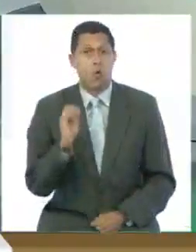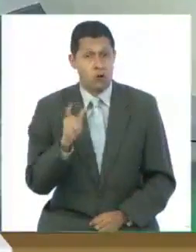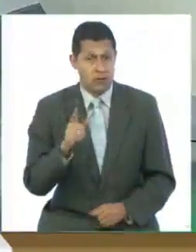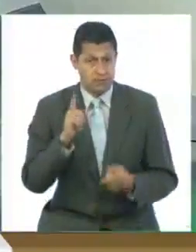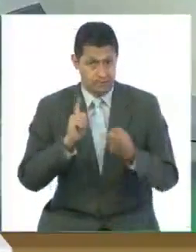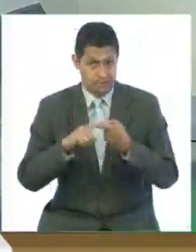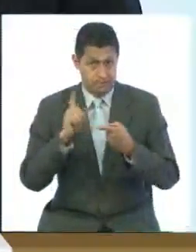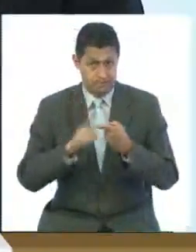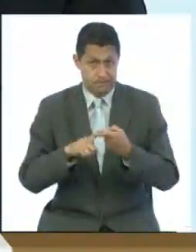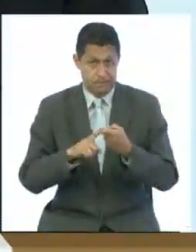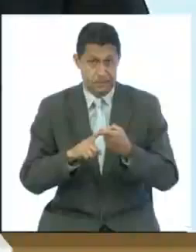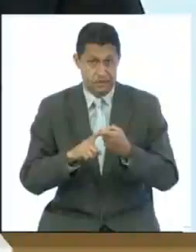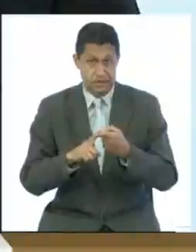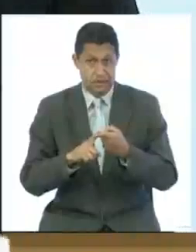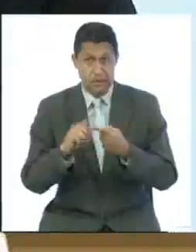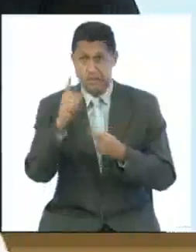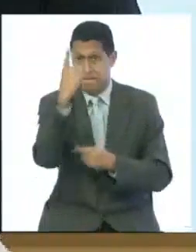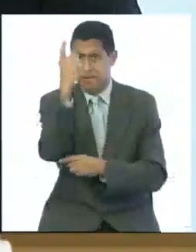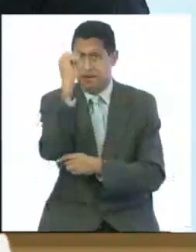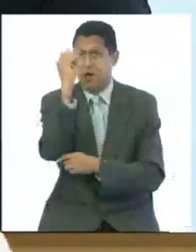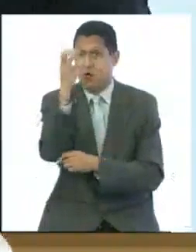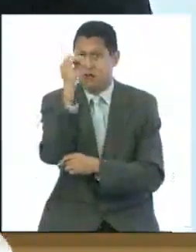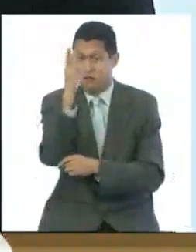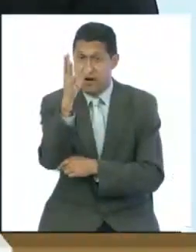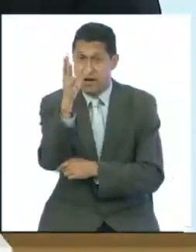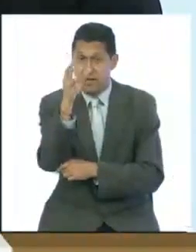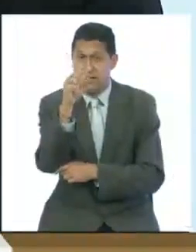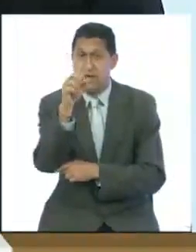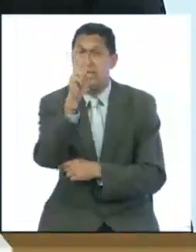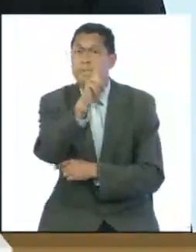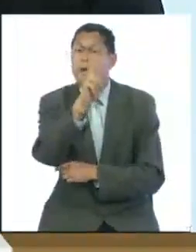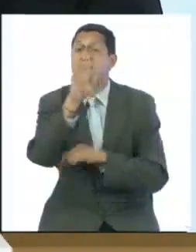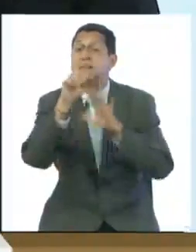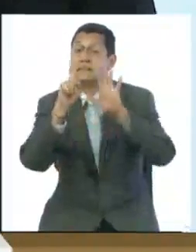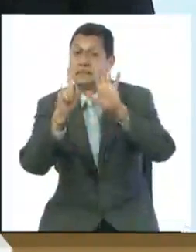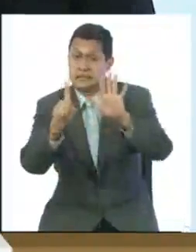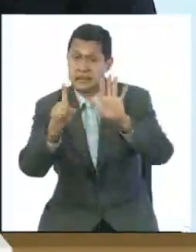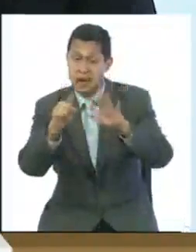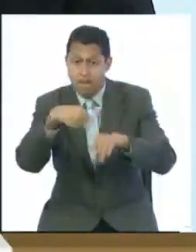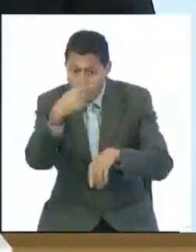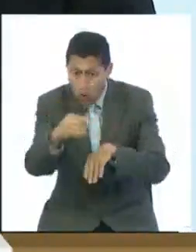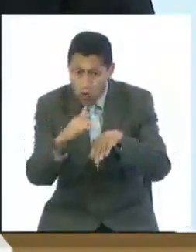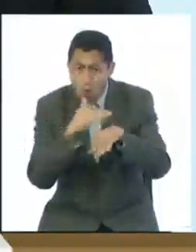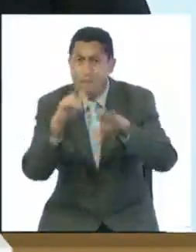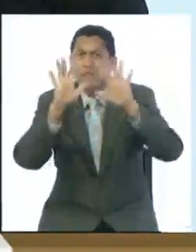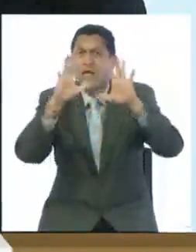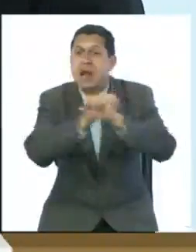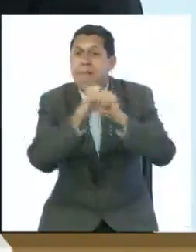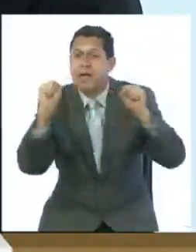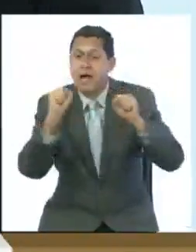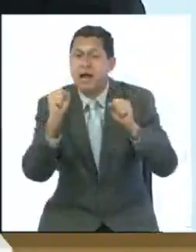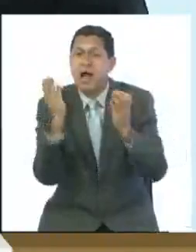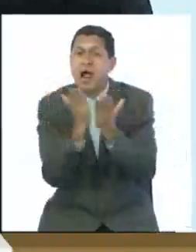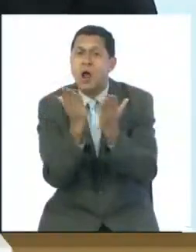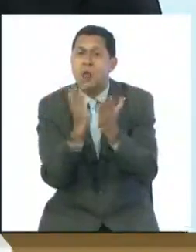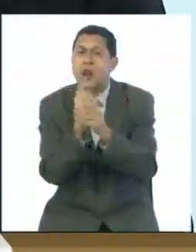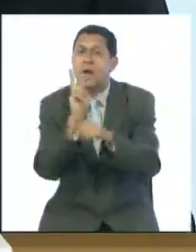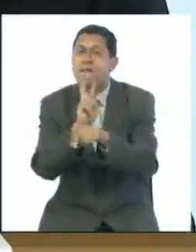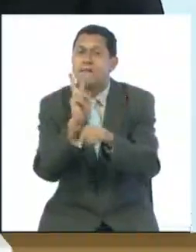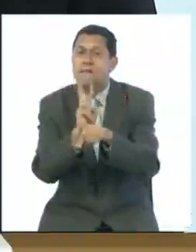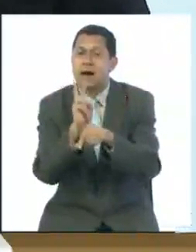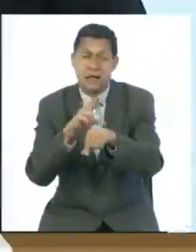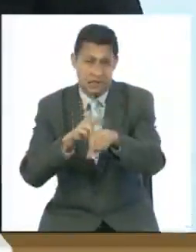tenemos entonces en la primera la conferencia magistral que va a ser el día 26 el jueves a las 10 de la mañana en la escuela vargas de